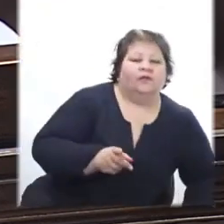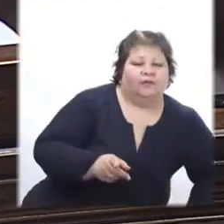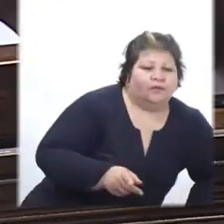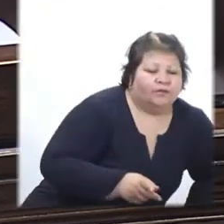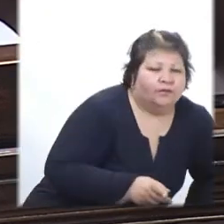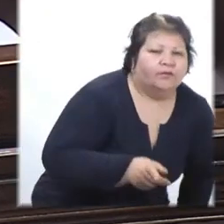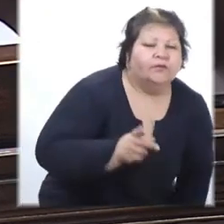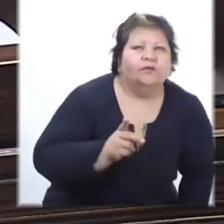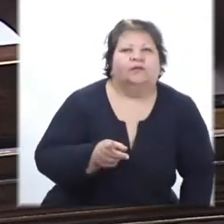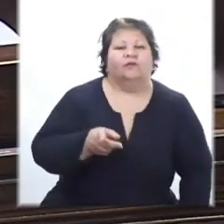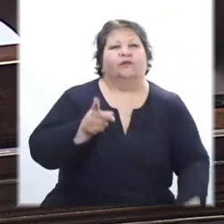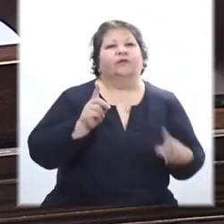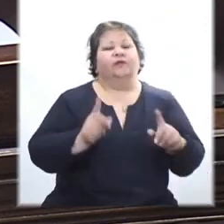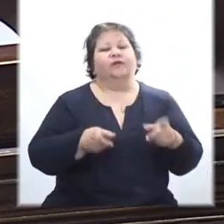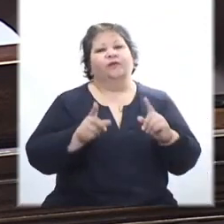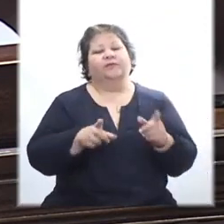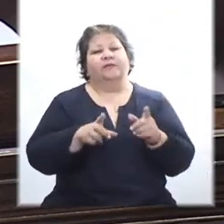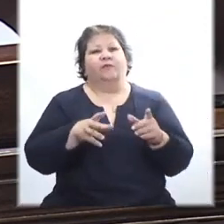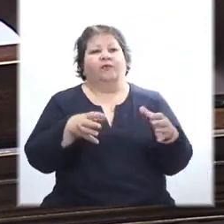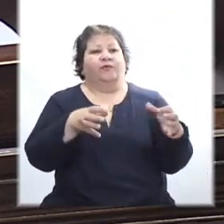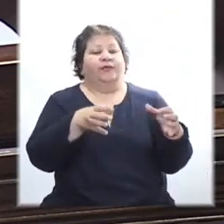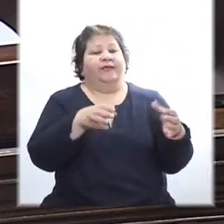cada productor forestal,